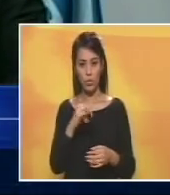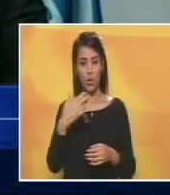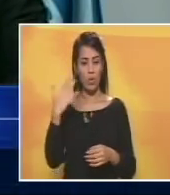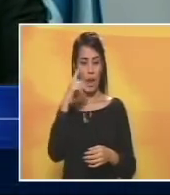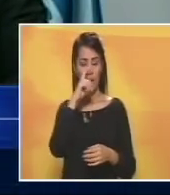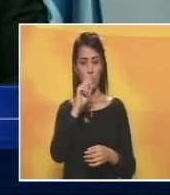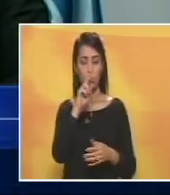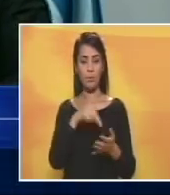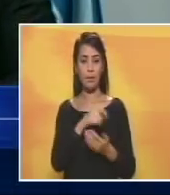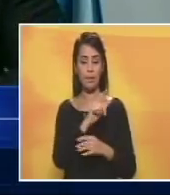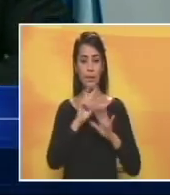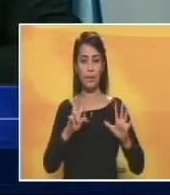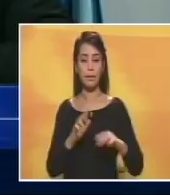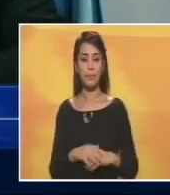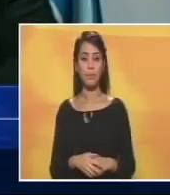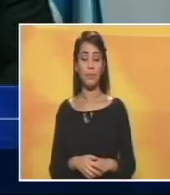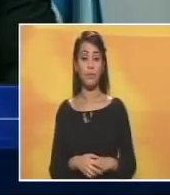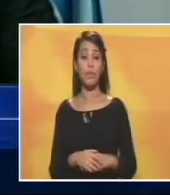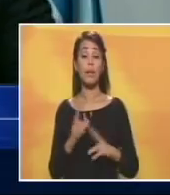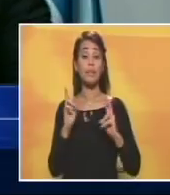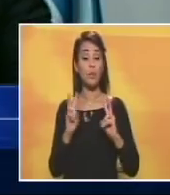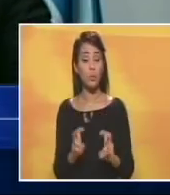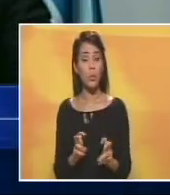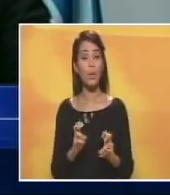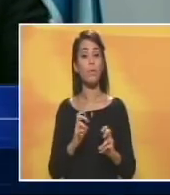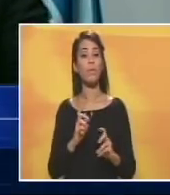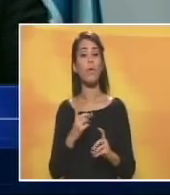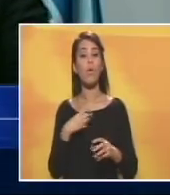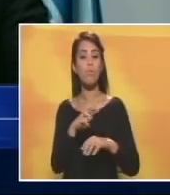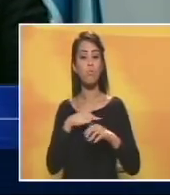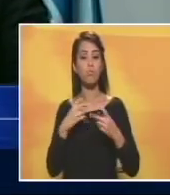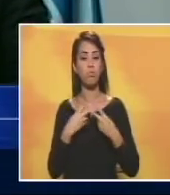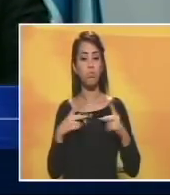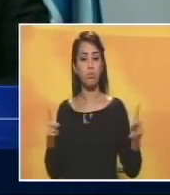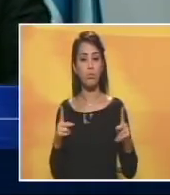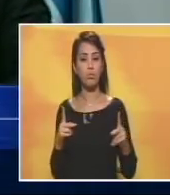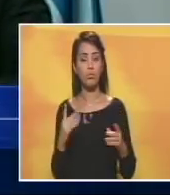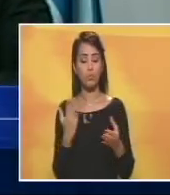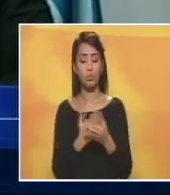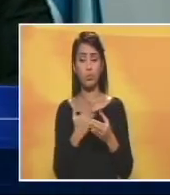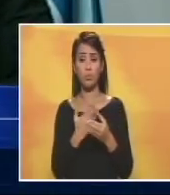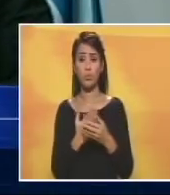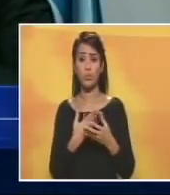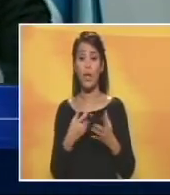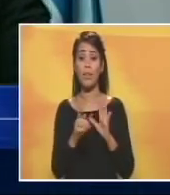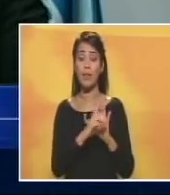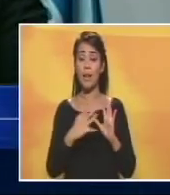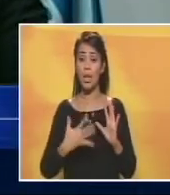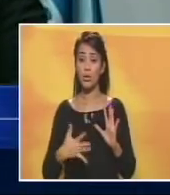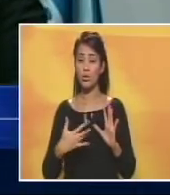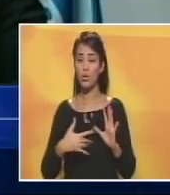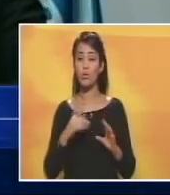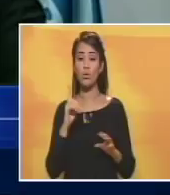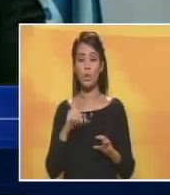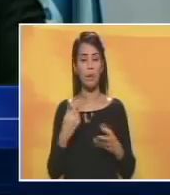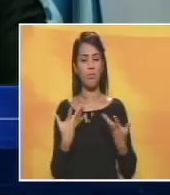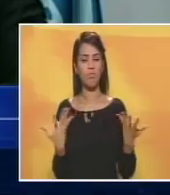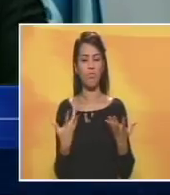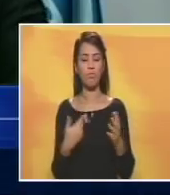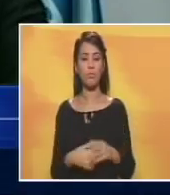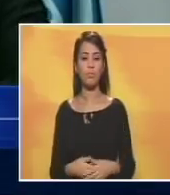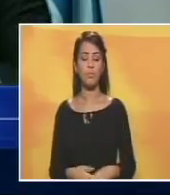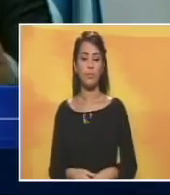nuevo Ministerio Público tiene suficiente documentación de hecho y de derecho que revela